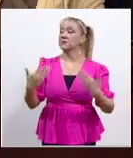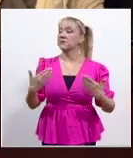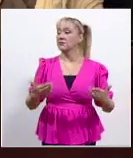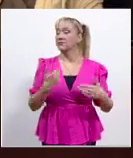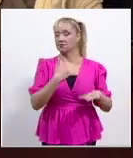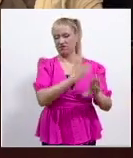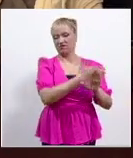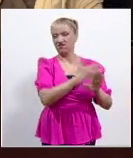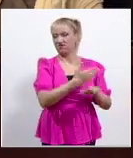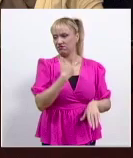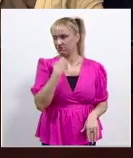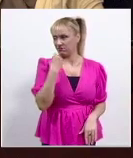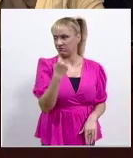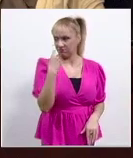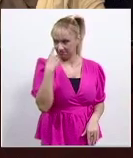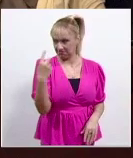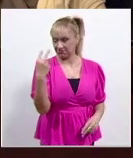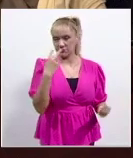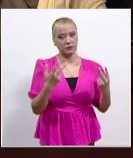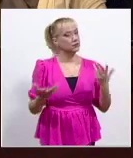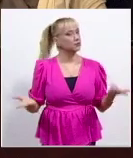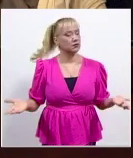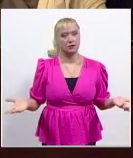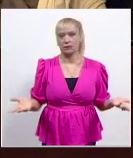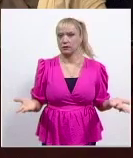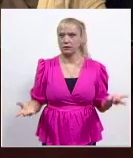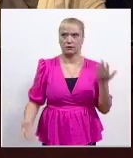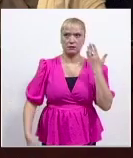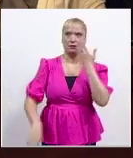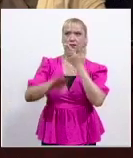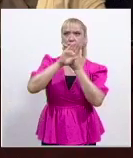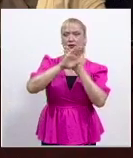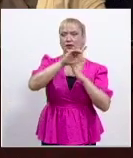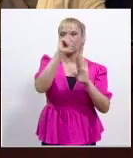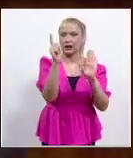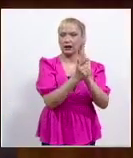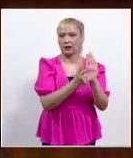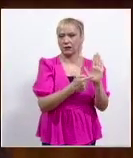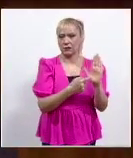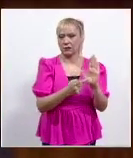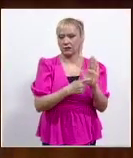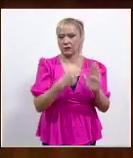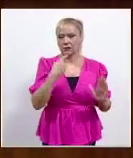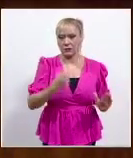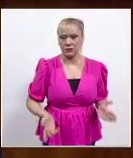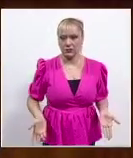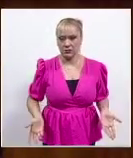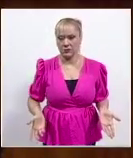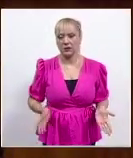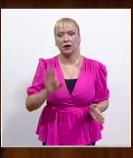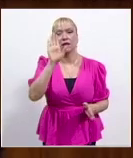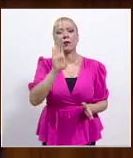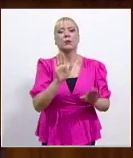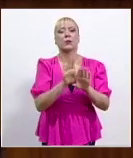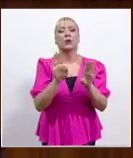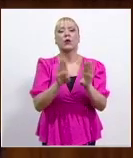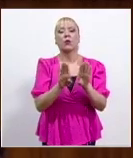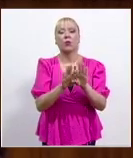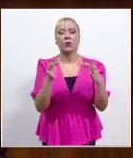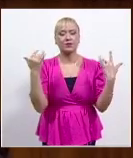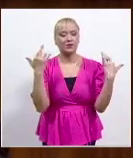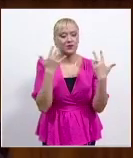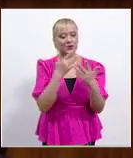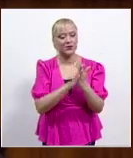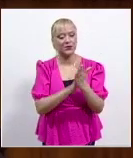a la independencia judicial es una afrenta al Estado de Derecho. Somos un suculento platillo de